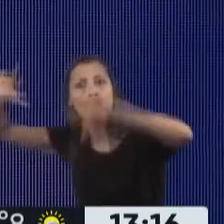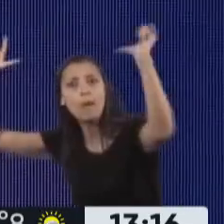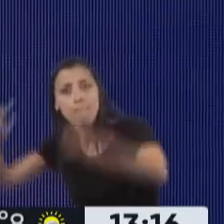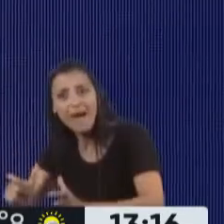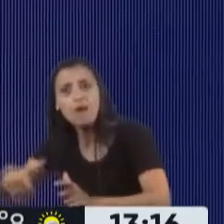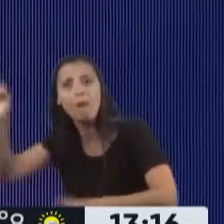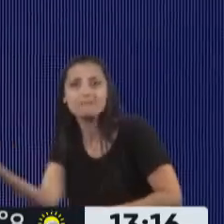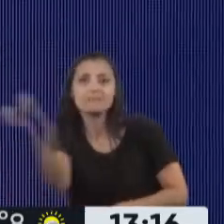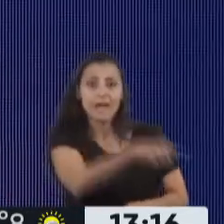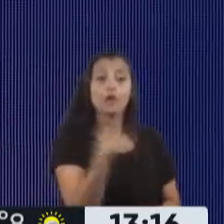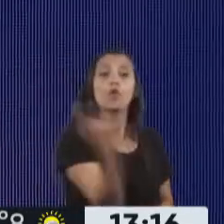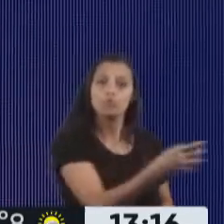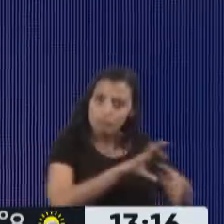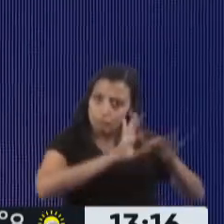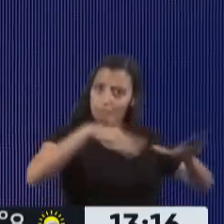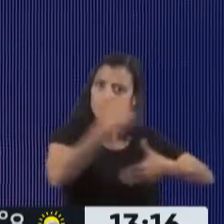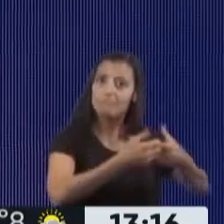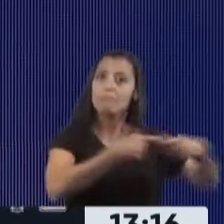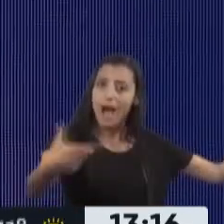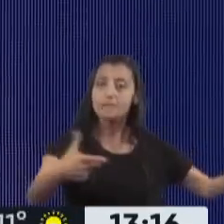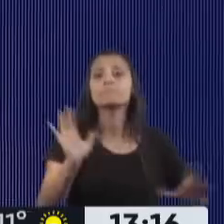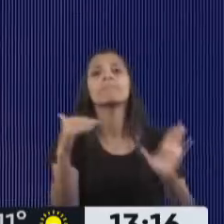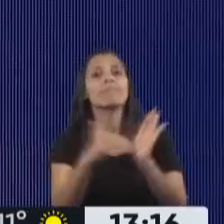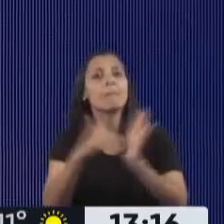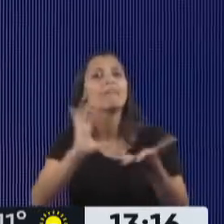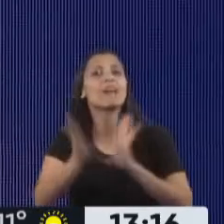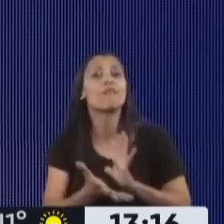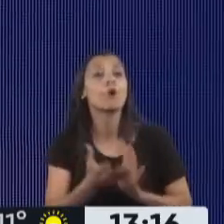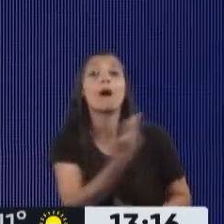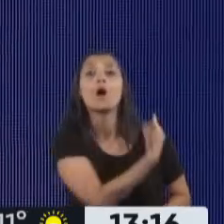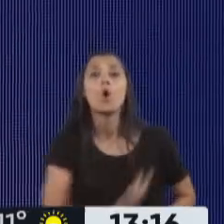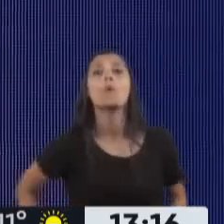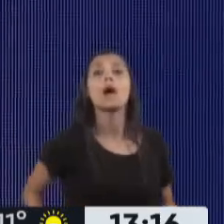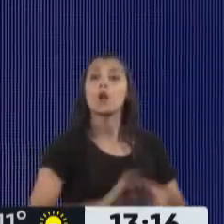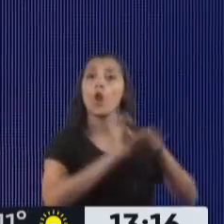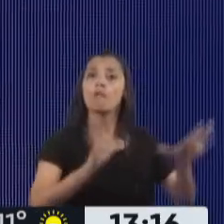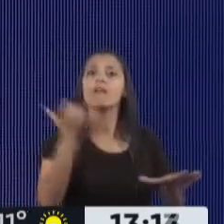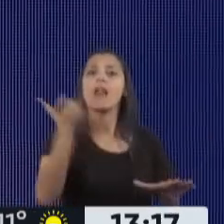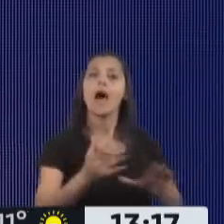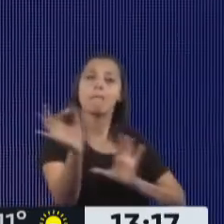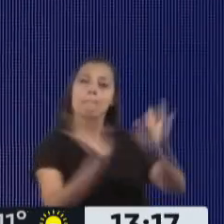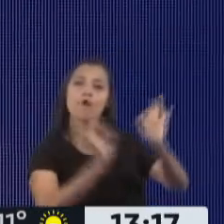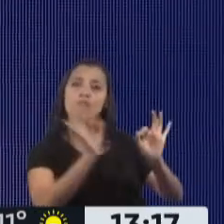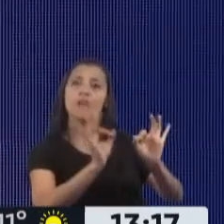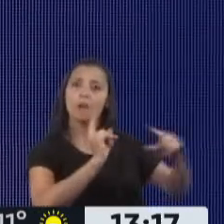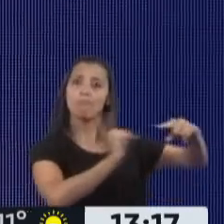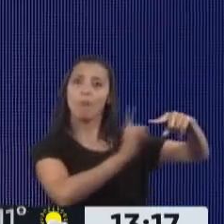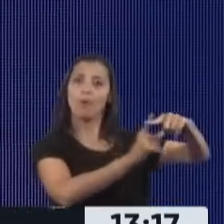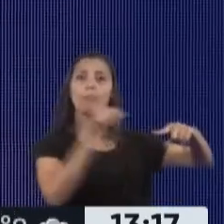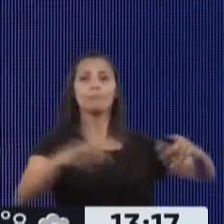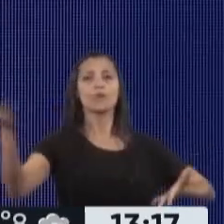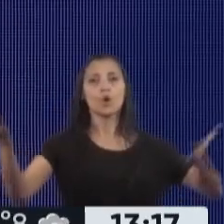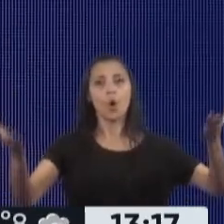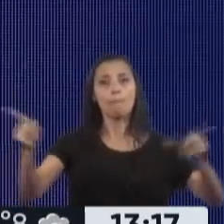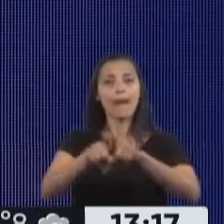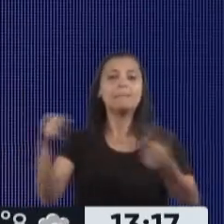50 veces menos en el formato extremo. Y que estamos caminando a instituciones que hoy podrían comparar